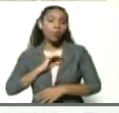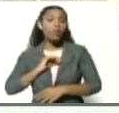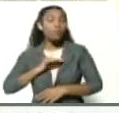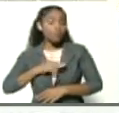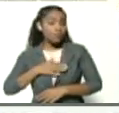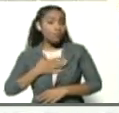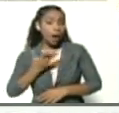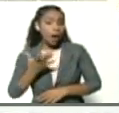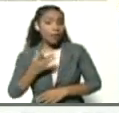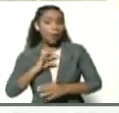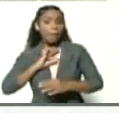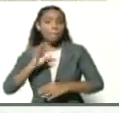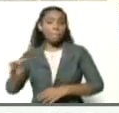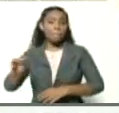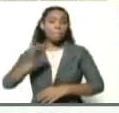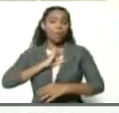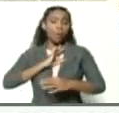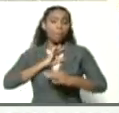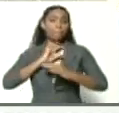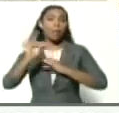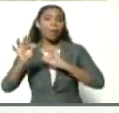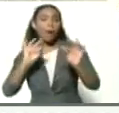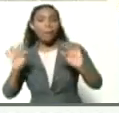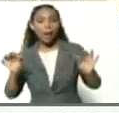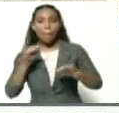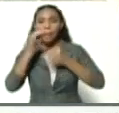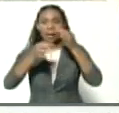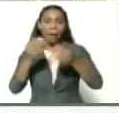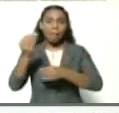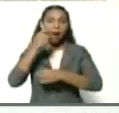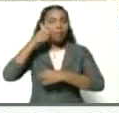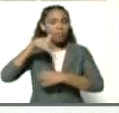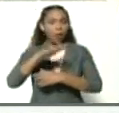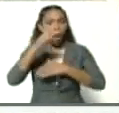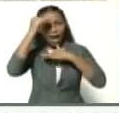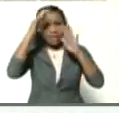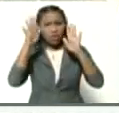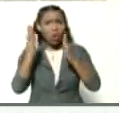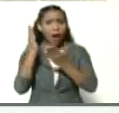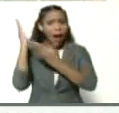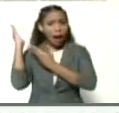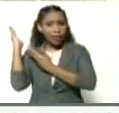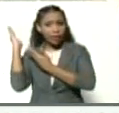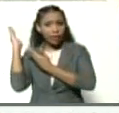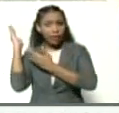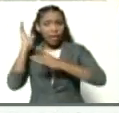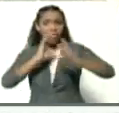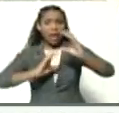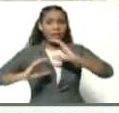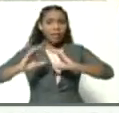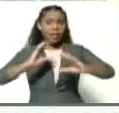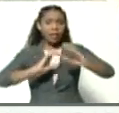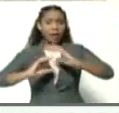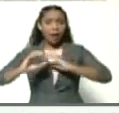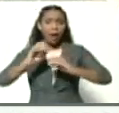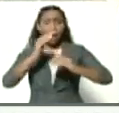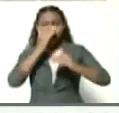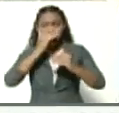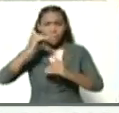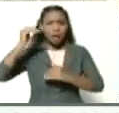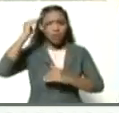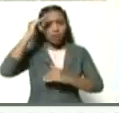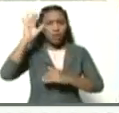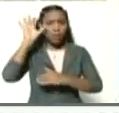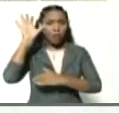Puedes transmitir el contagio. Vamos a explicarle un poco más a nuestro pueblo. Atención a esta explicación de la científica mayor del país,